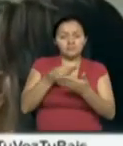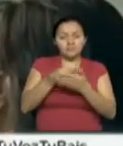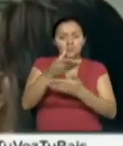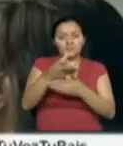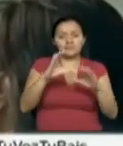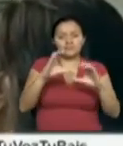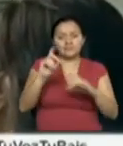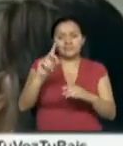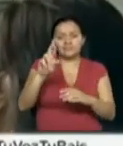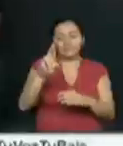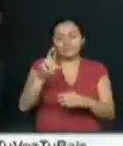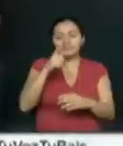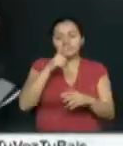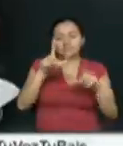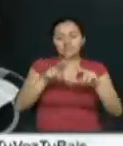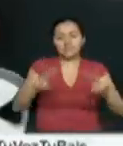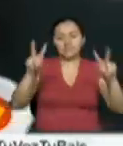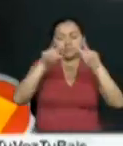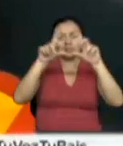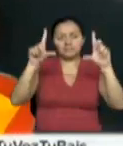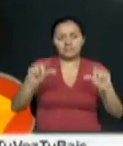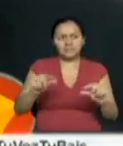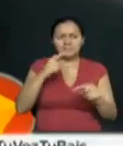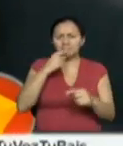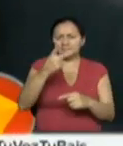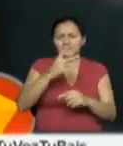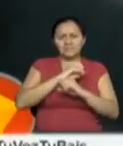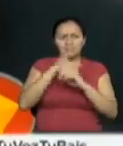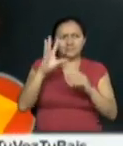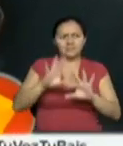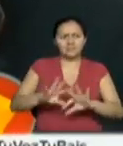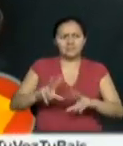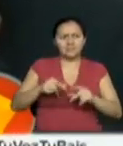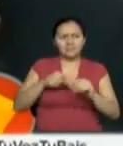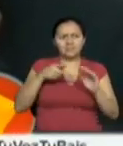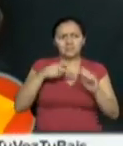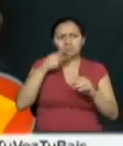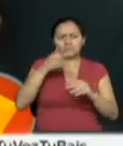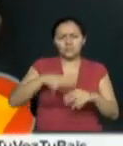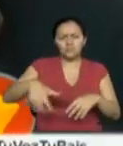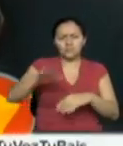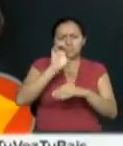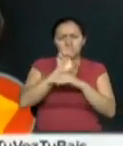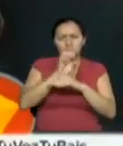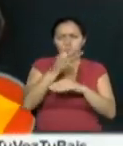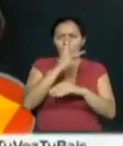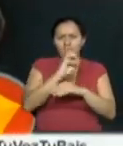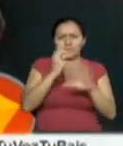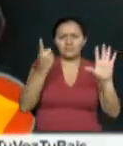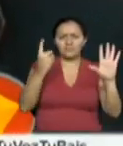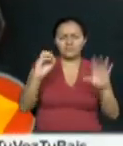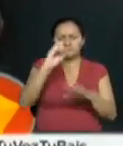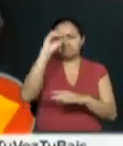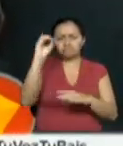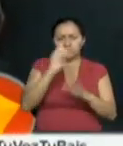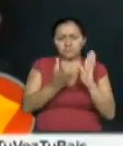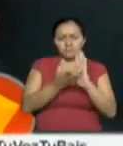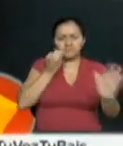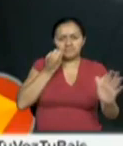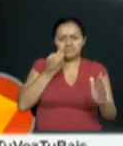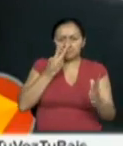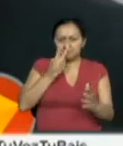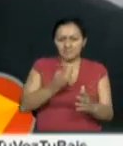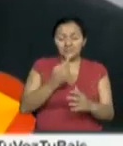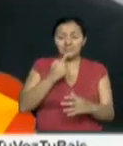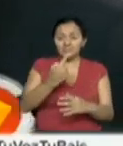de depósito a un menor valor. Robó literalmente al pueblo ecuatoriano entre el 40 y el 60% de sus ahorros. Con lo cual,